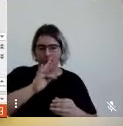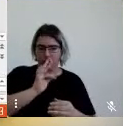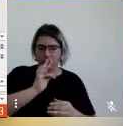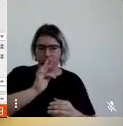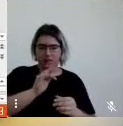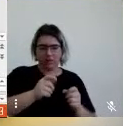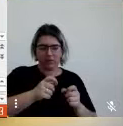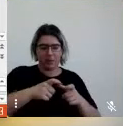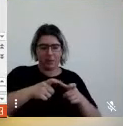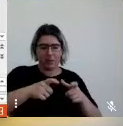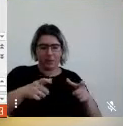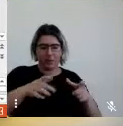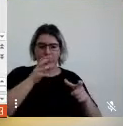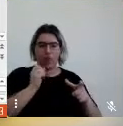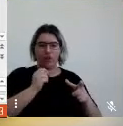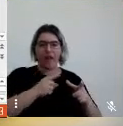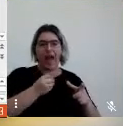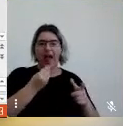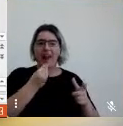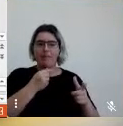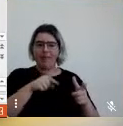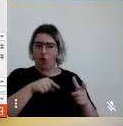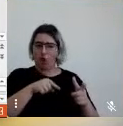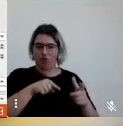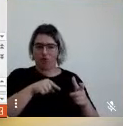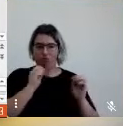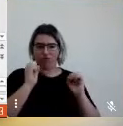alimento. Otra de sus